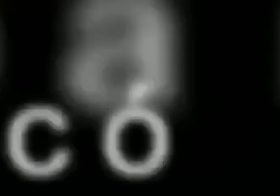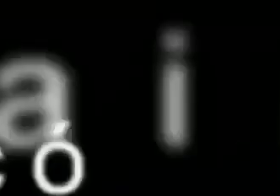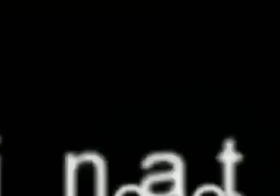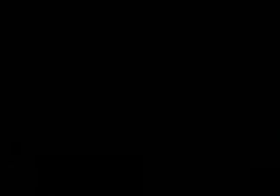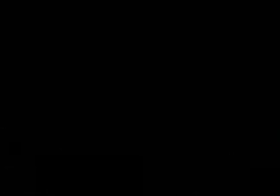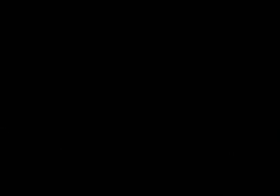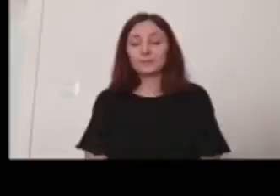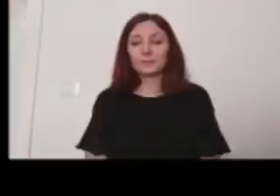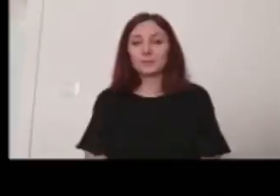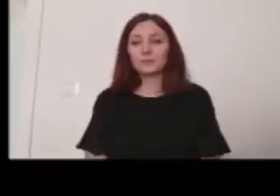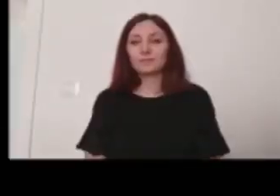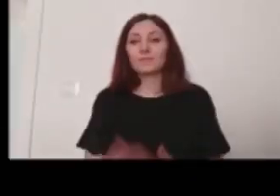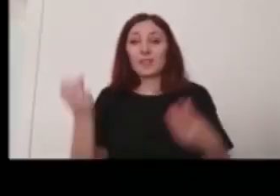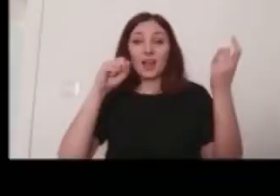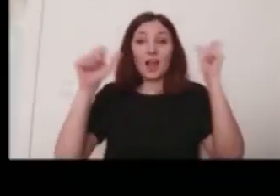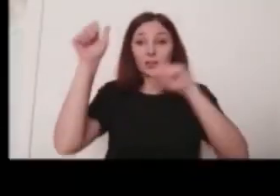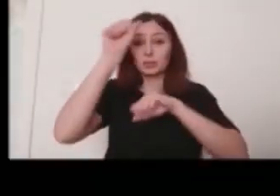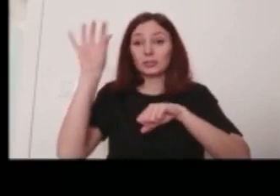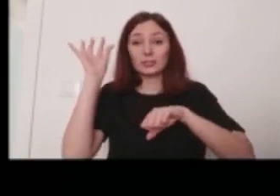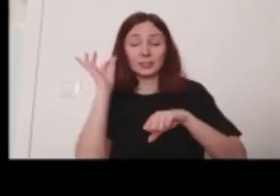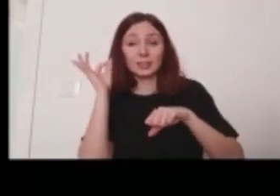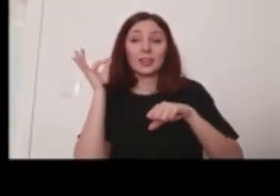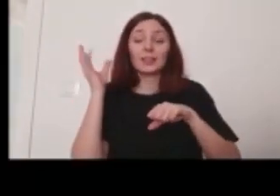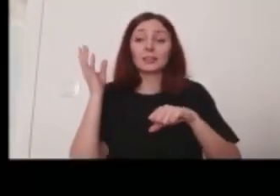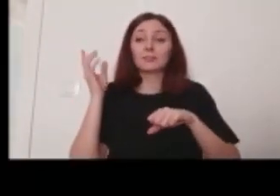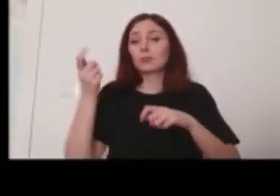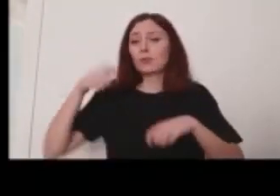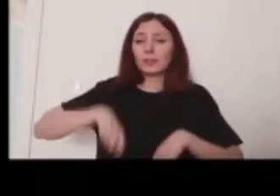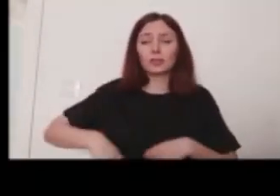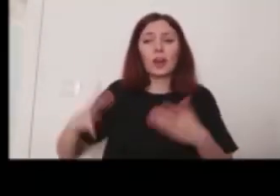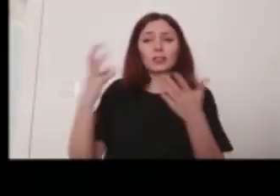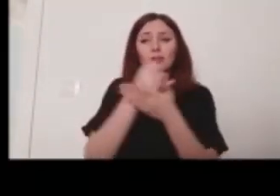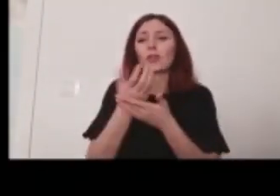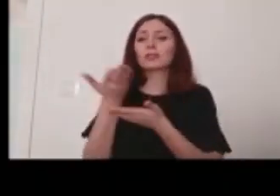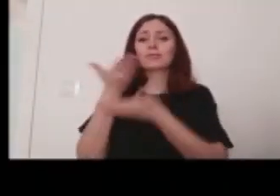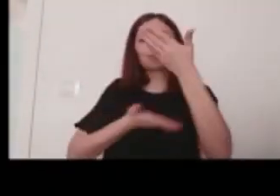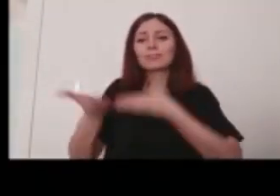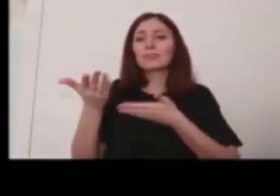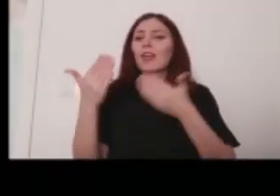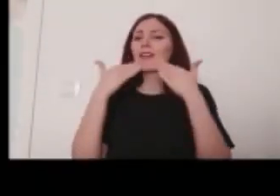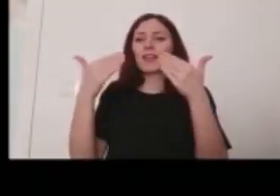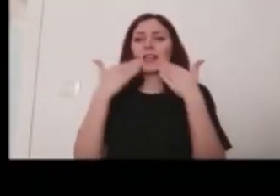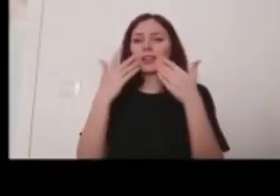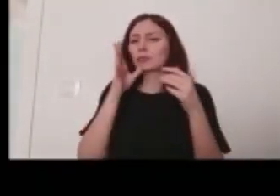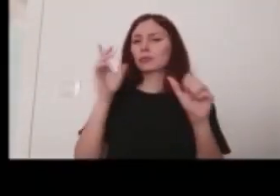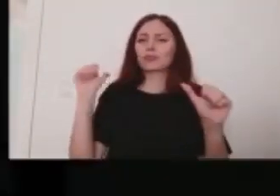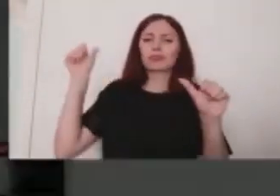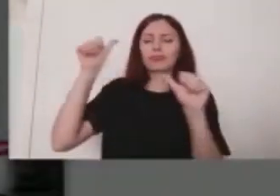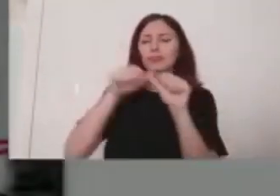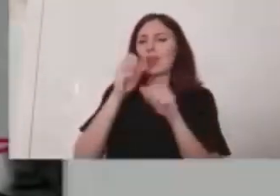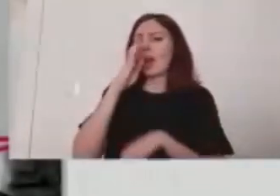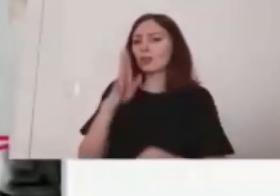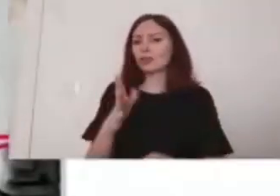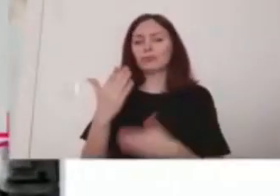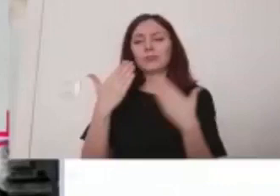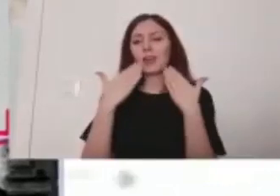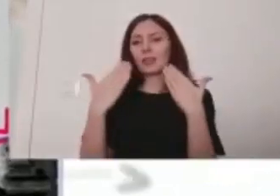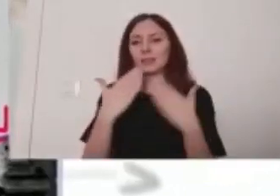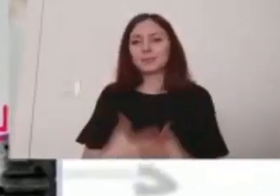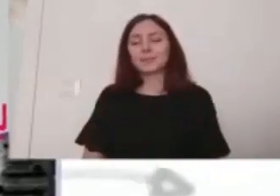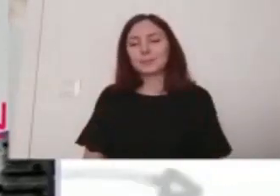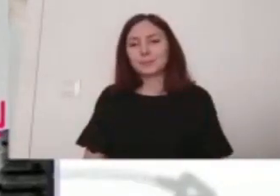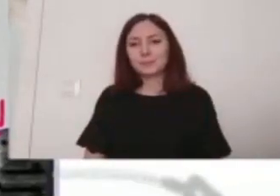Agradecemos la colaboración a todos los actores, actrices y profesionales que han colaborado a lo largo de los años.